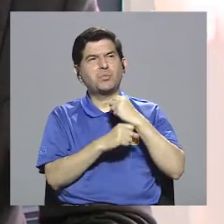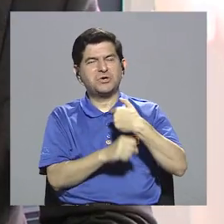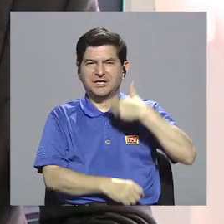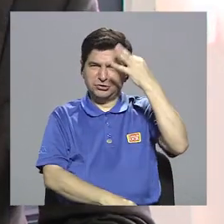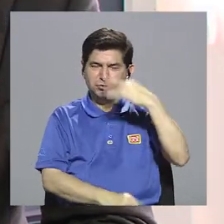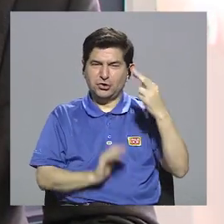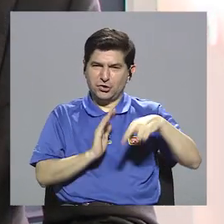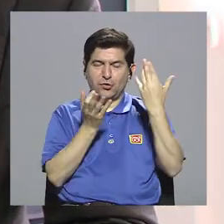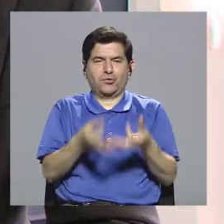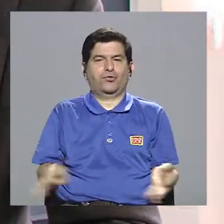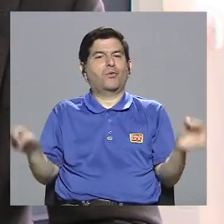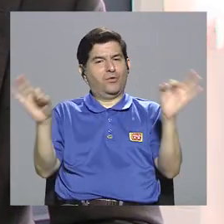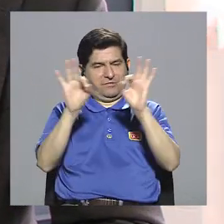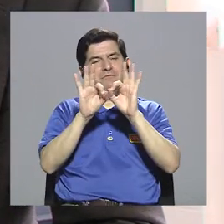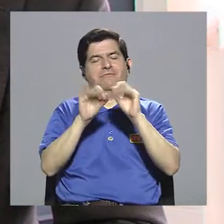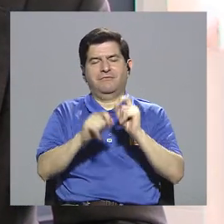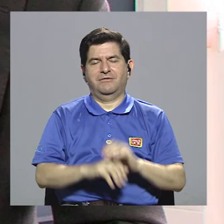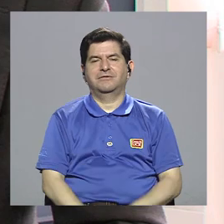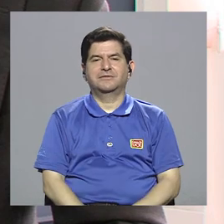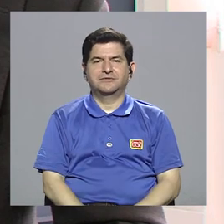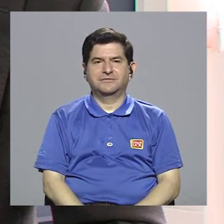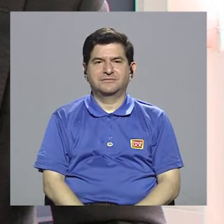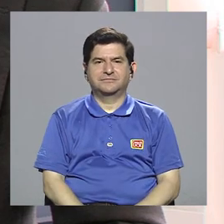yo creo que juegan un rol clave